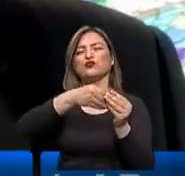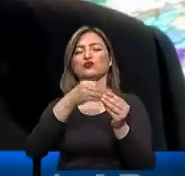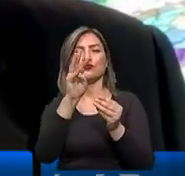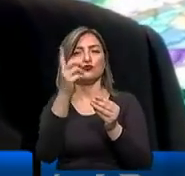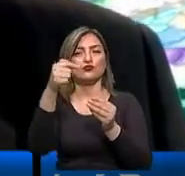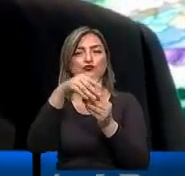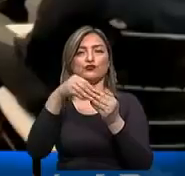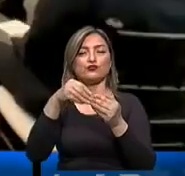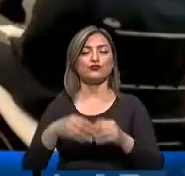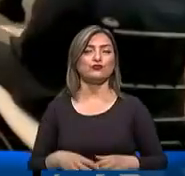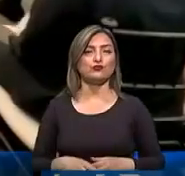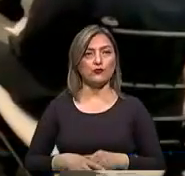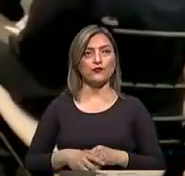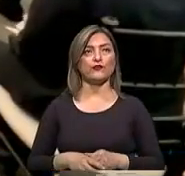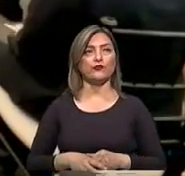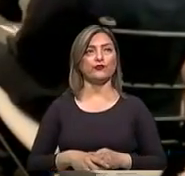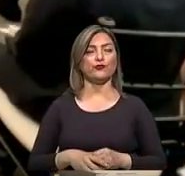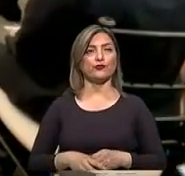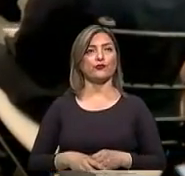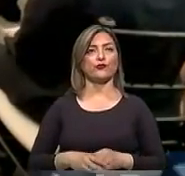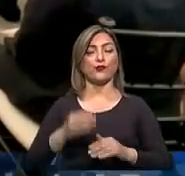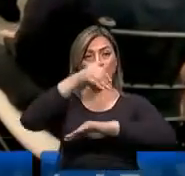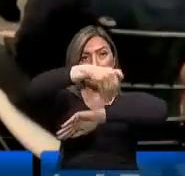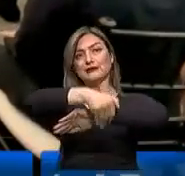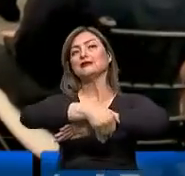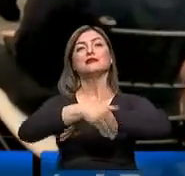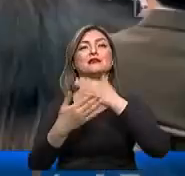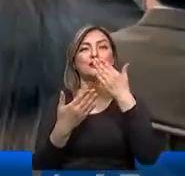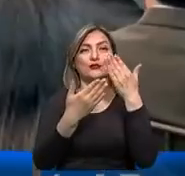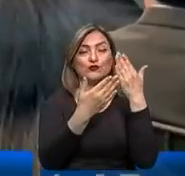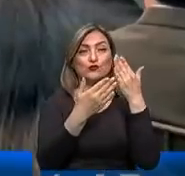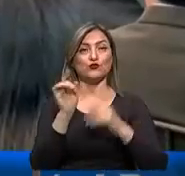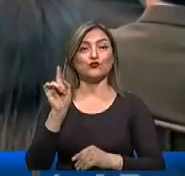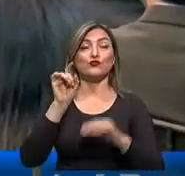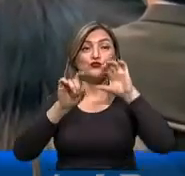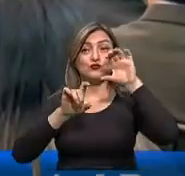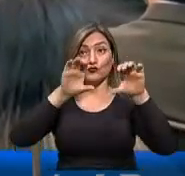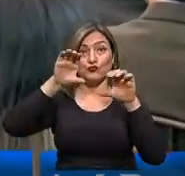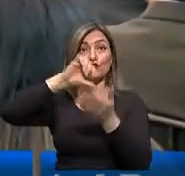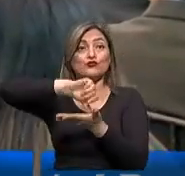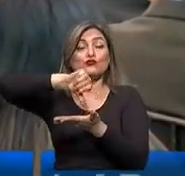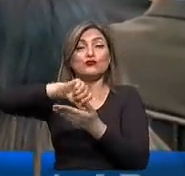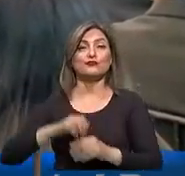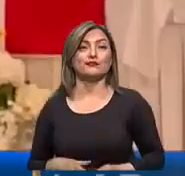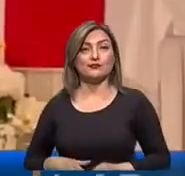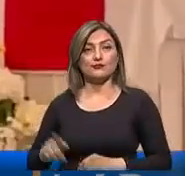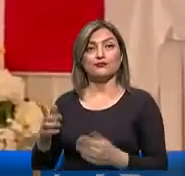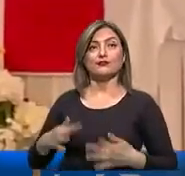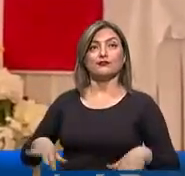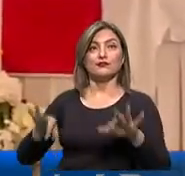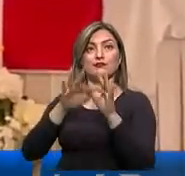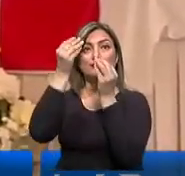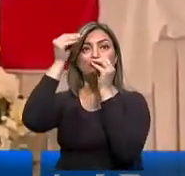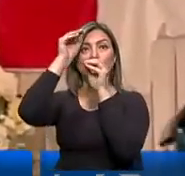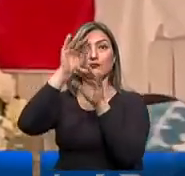6 millones de dólares. Mientras tanto, en horas de la tarde se realizó la sesión solemne en el Museo de la Ciudad. Aquí se hizo importantes anuncios